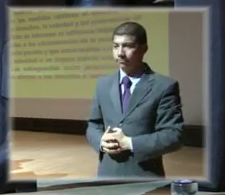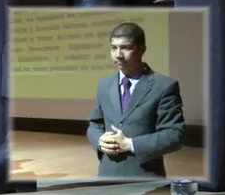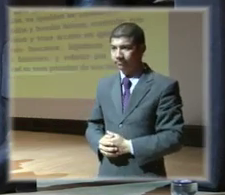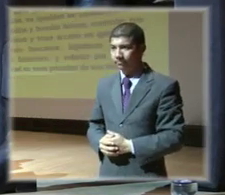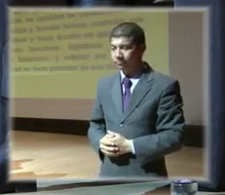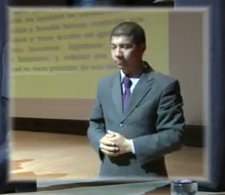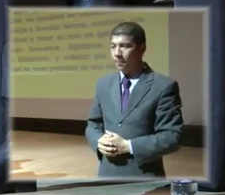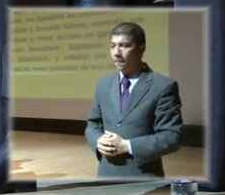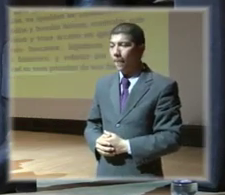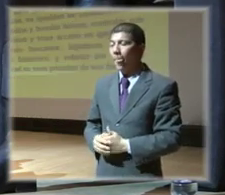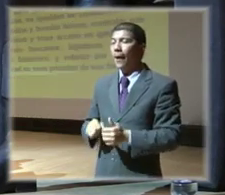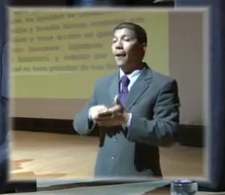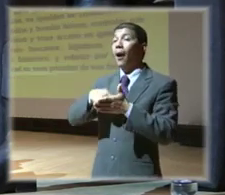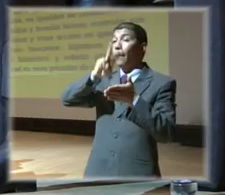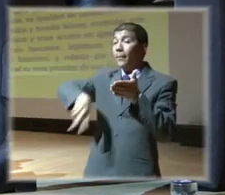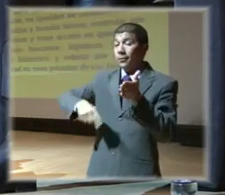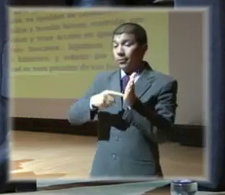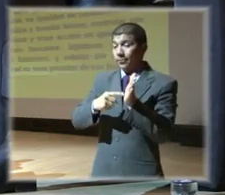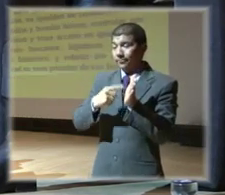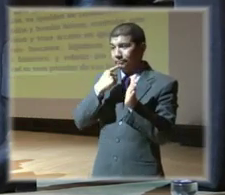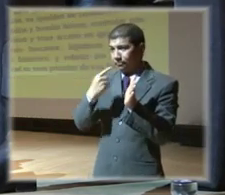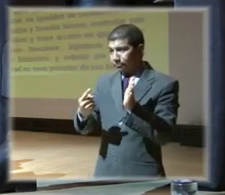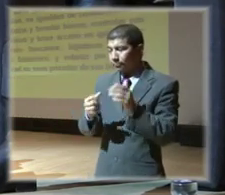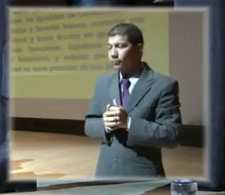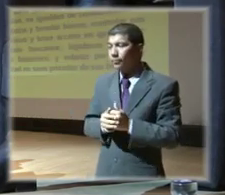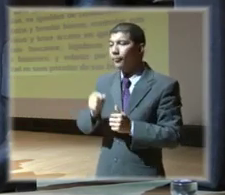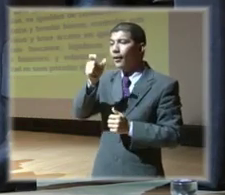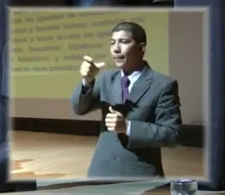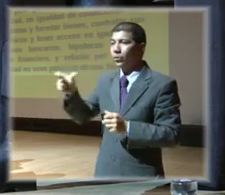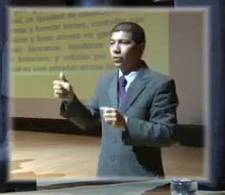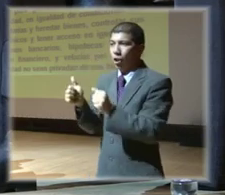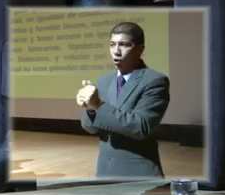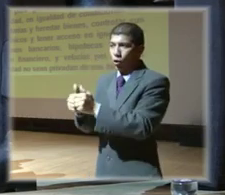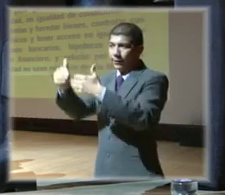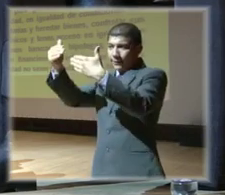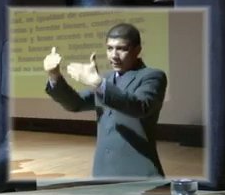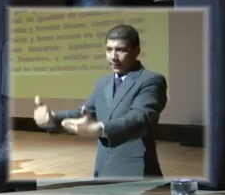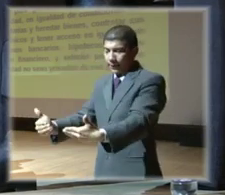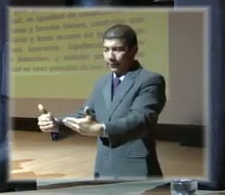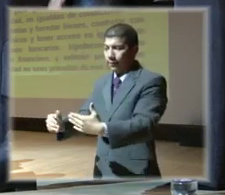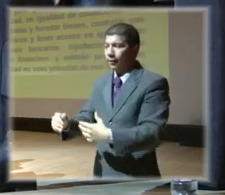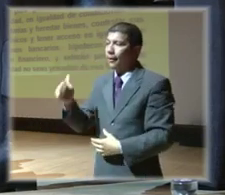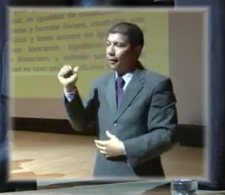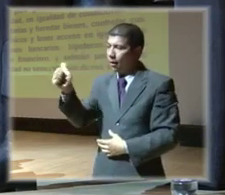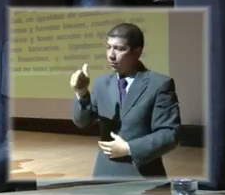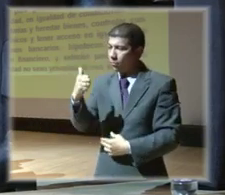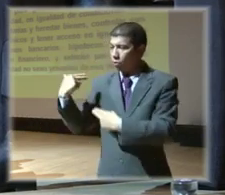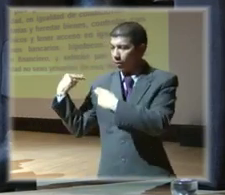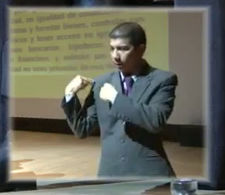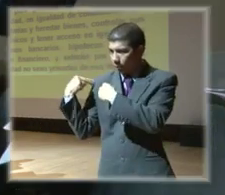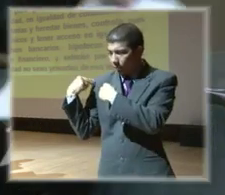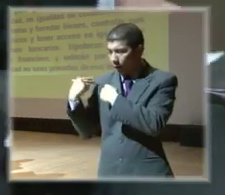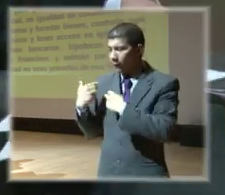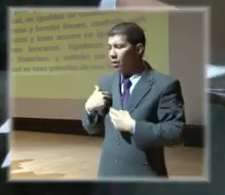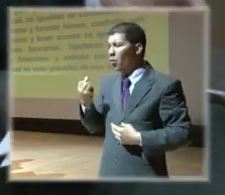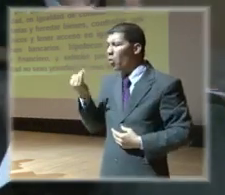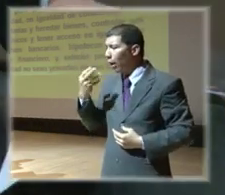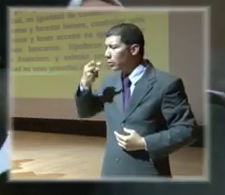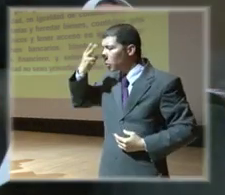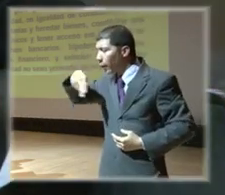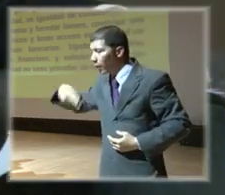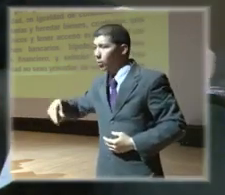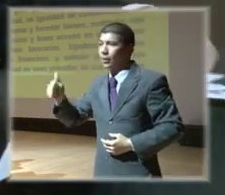Y también dice que se respeta el derecho de las personas con discapacidad a decidir libremente y de manera responsable el número de hijos, ¿no? Esto